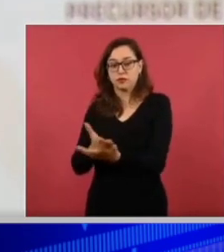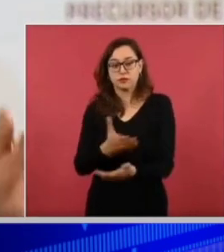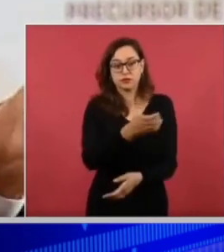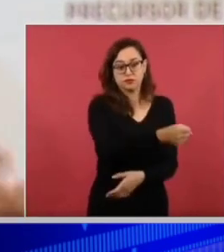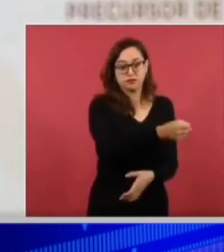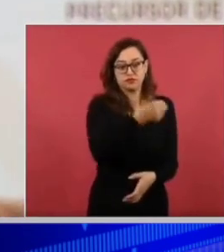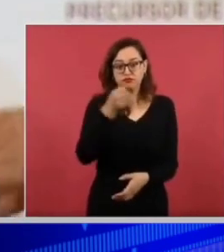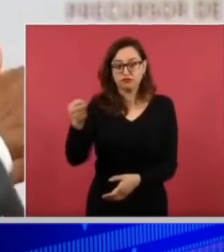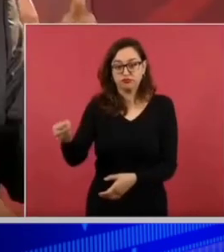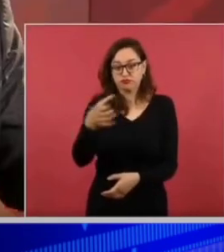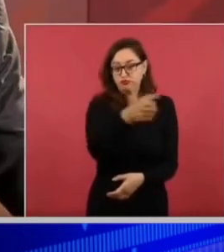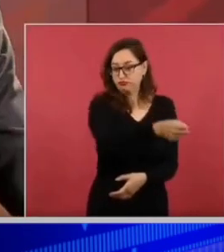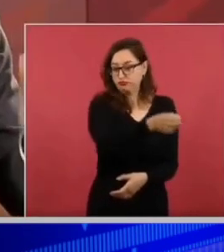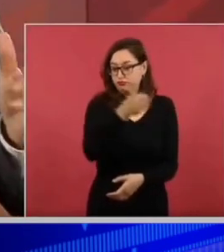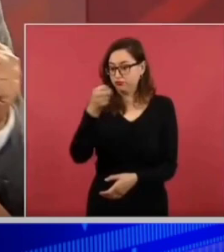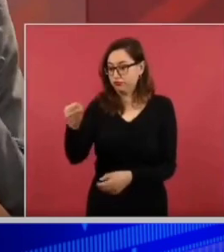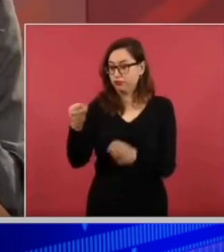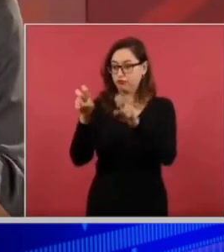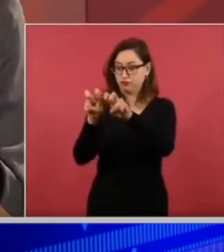él ya una vez